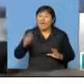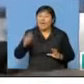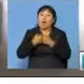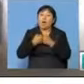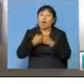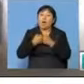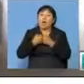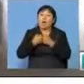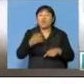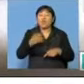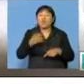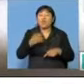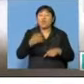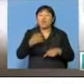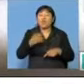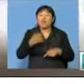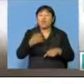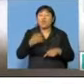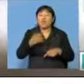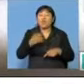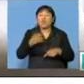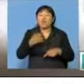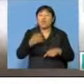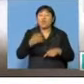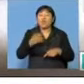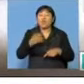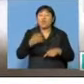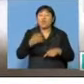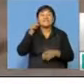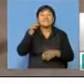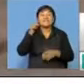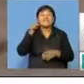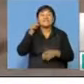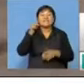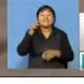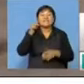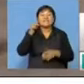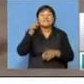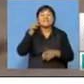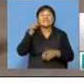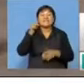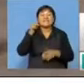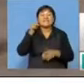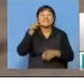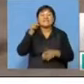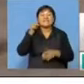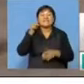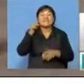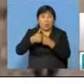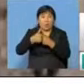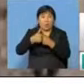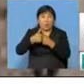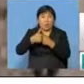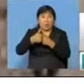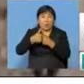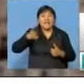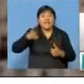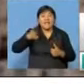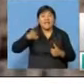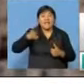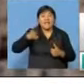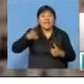a firmar un acuerdo con la, digamos, SENASA Argentina, va a firmar un acuerdo con la República